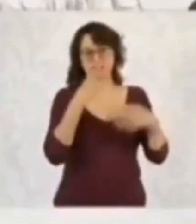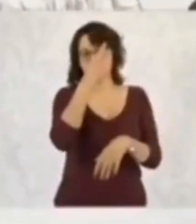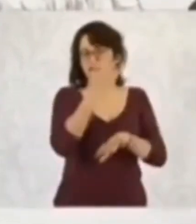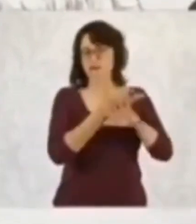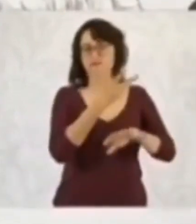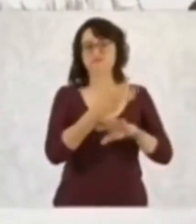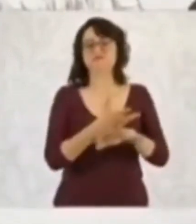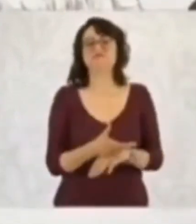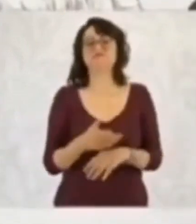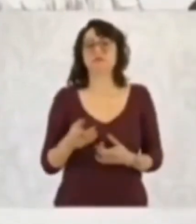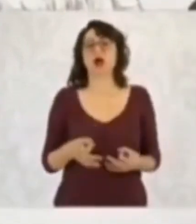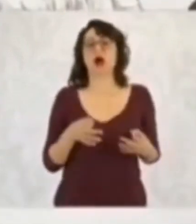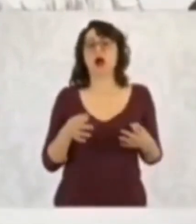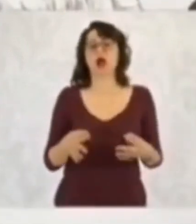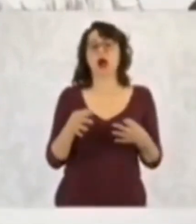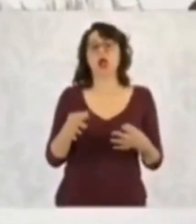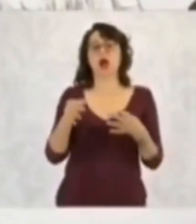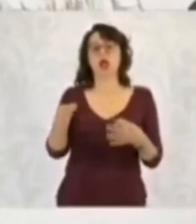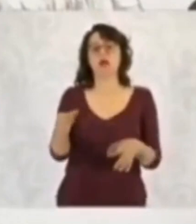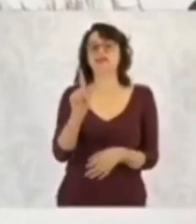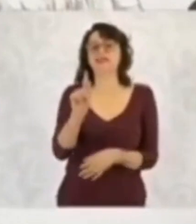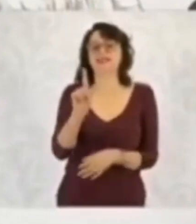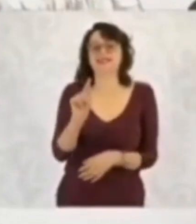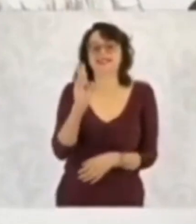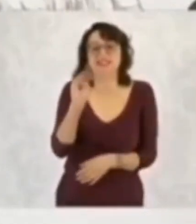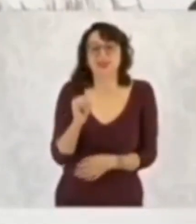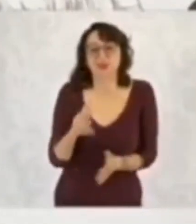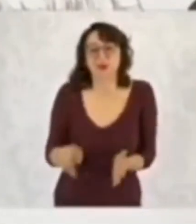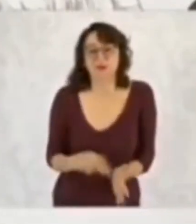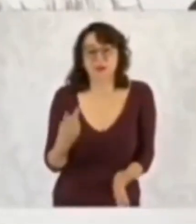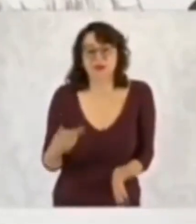79 ocasiones por 7 jueces.